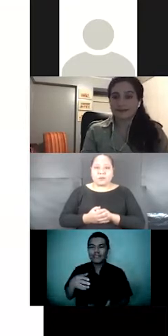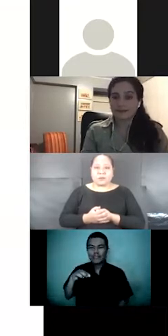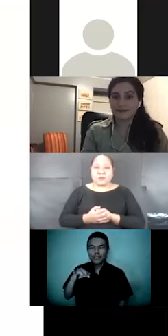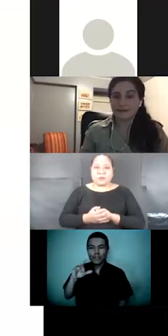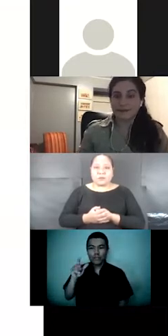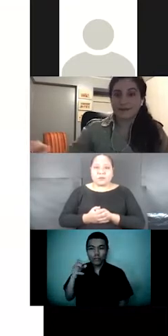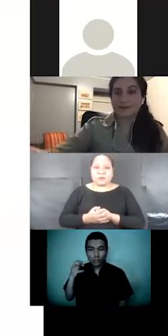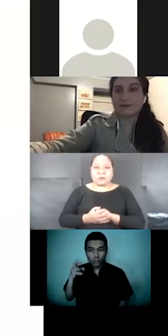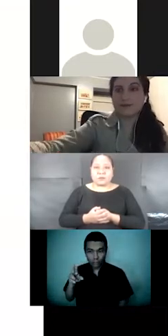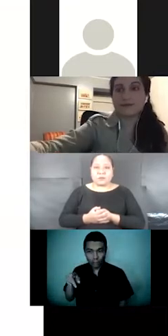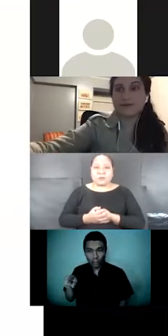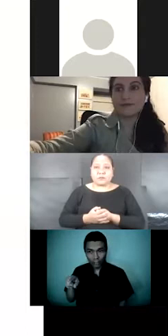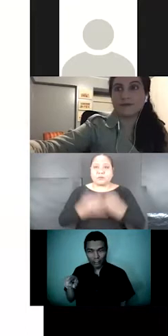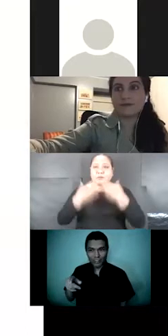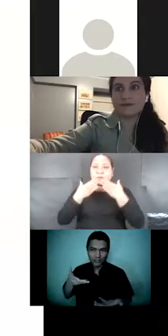Muchas gracias.